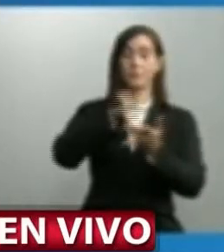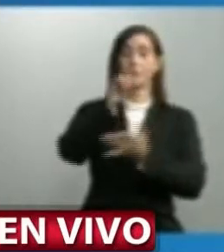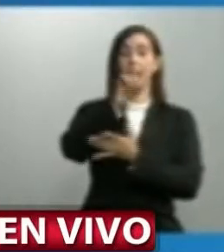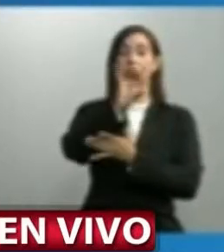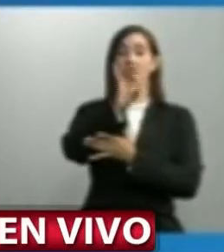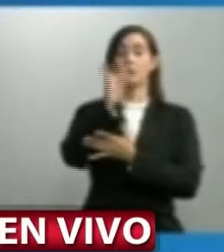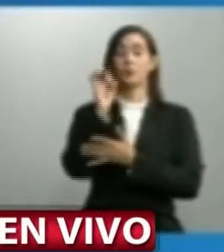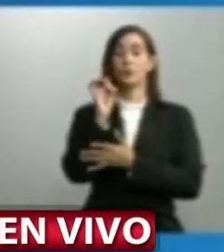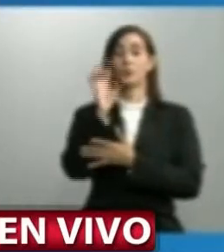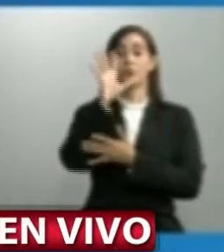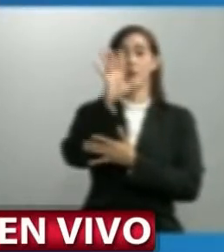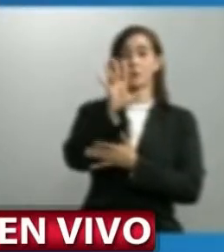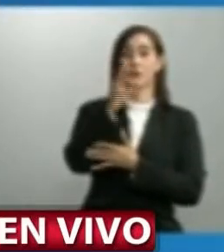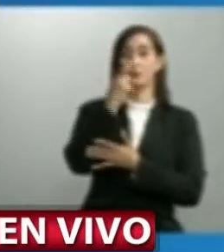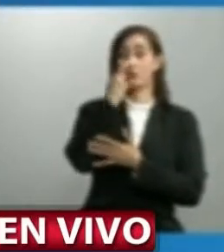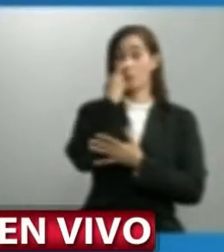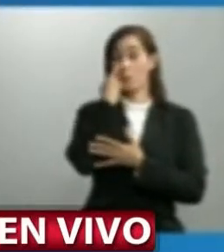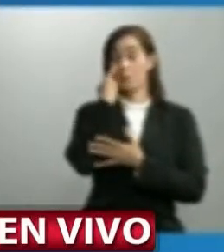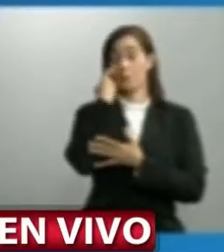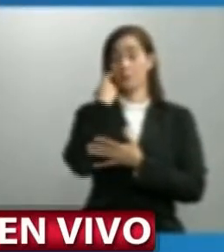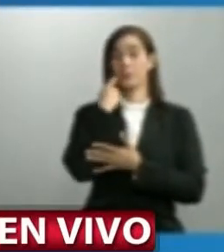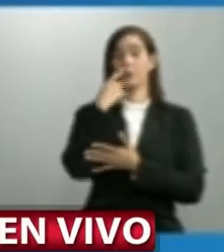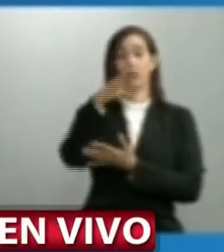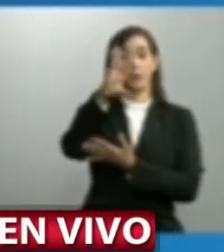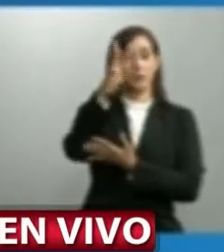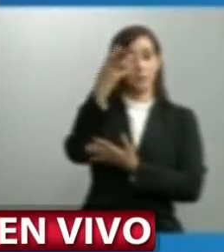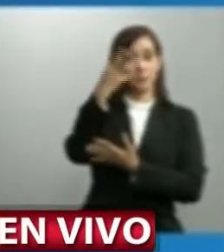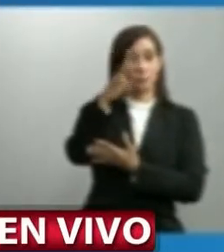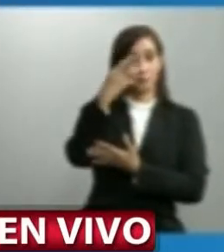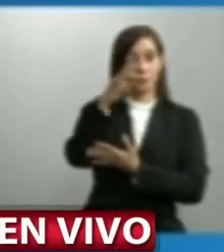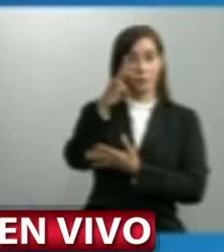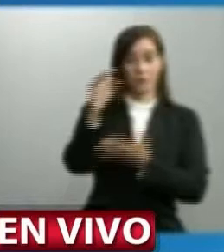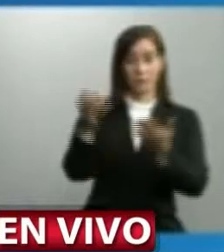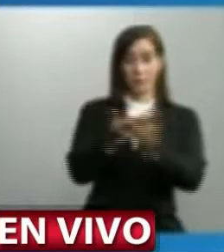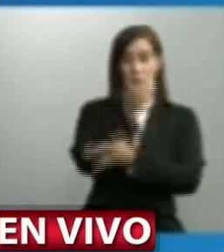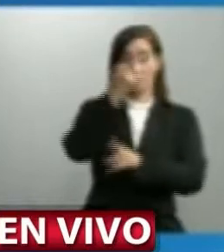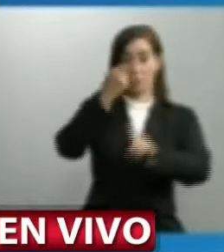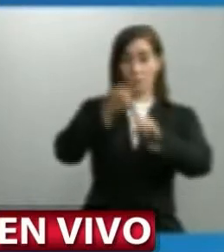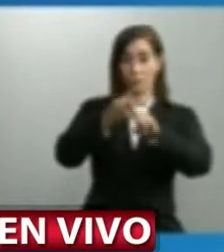1,805 pruebas procesadas, 16 casos nuevos,